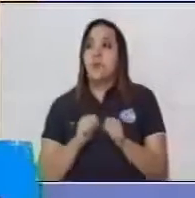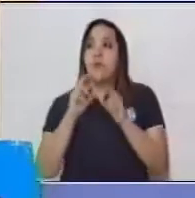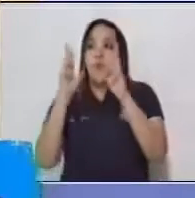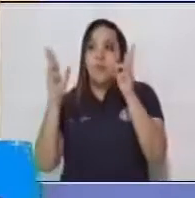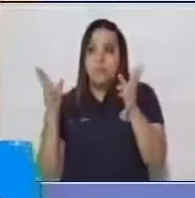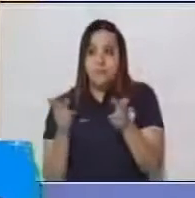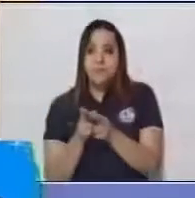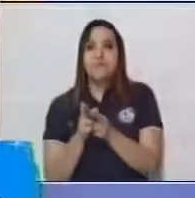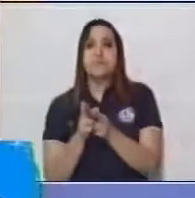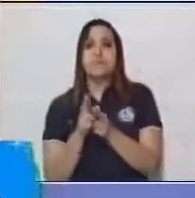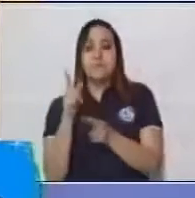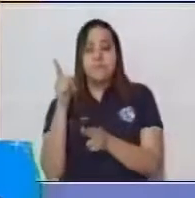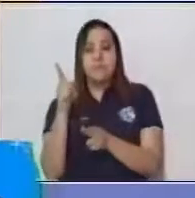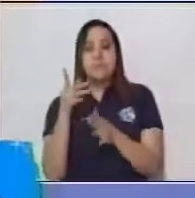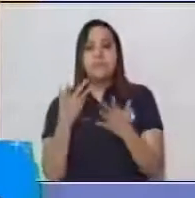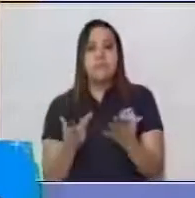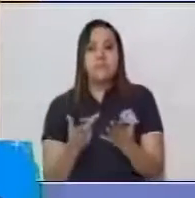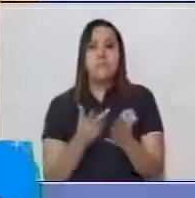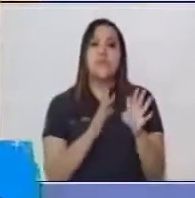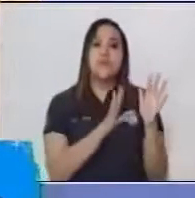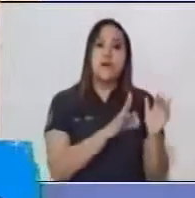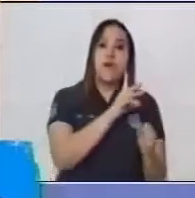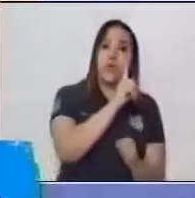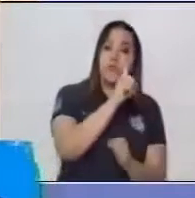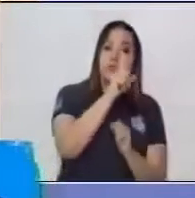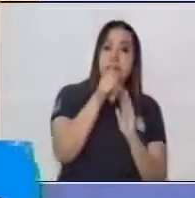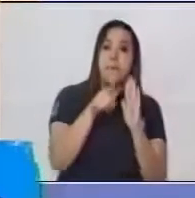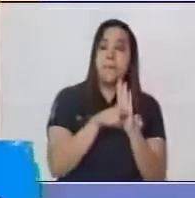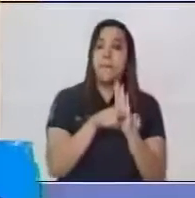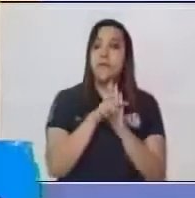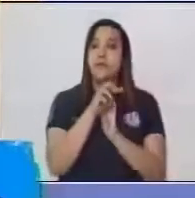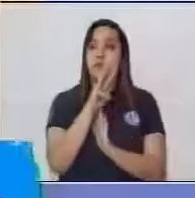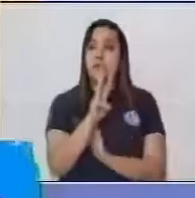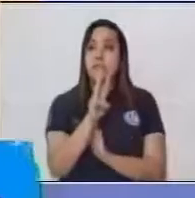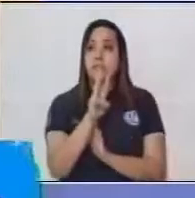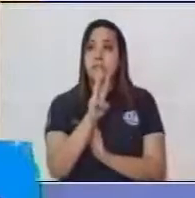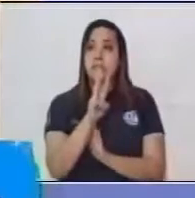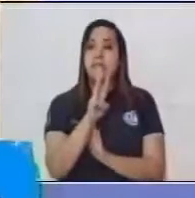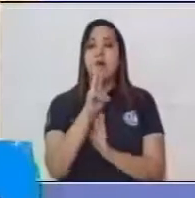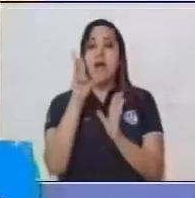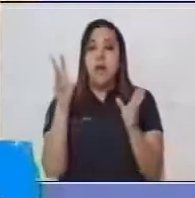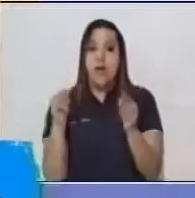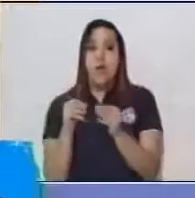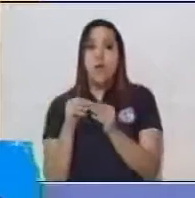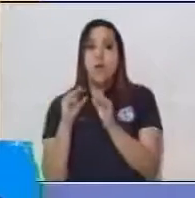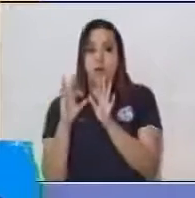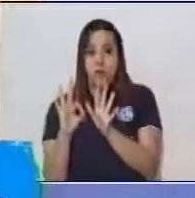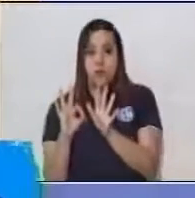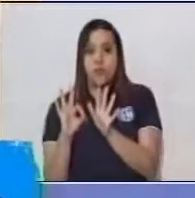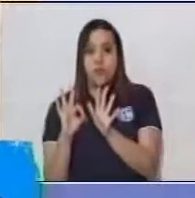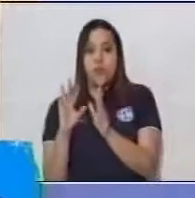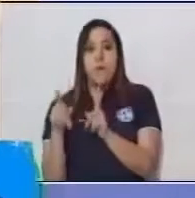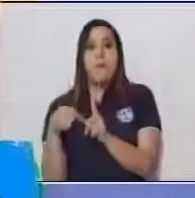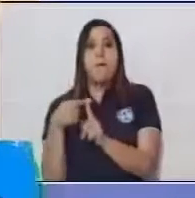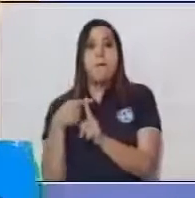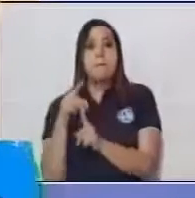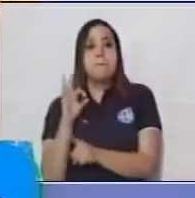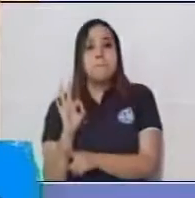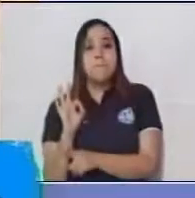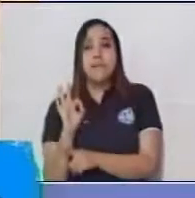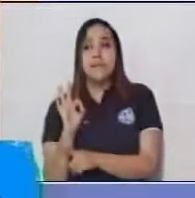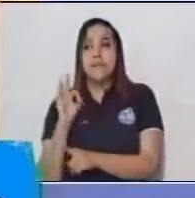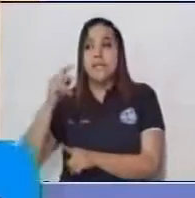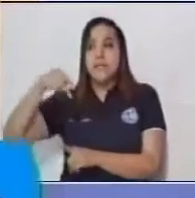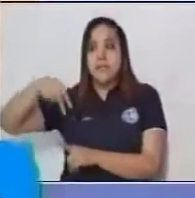términos semejantes y nos queda 11 menos 3, 8, más 3,